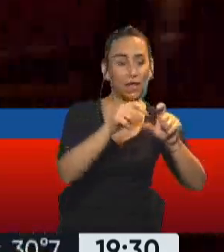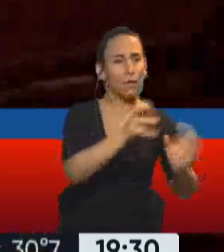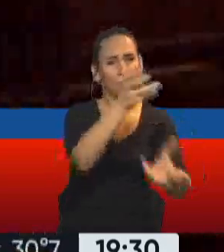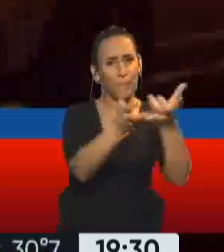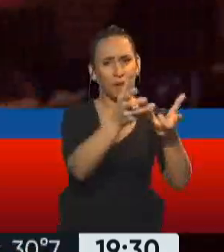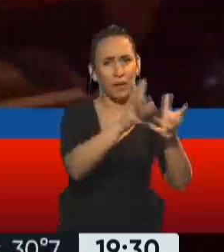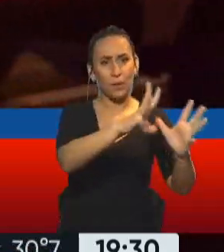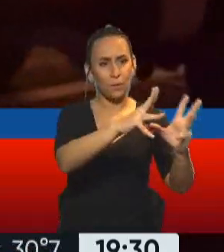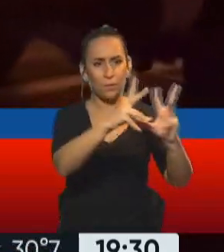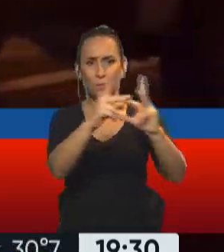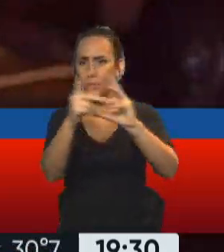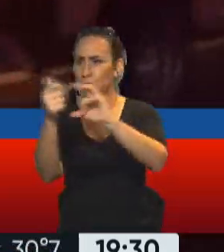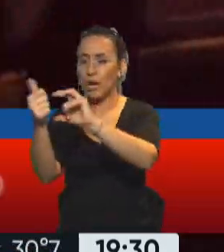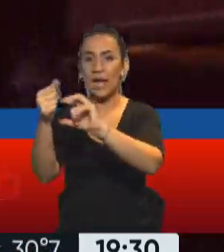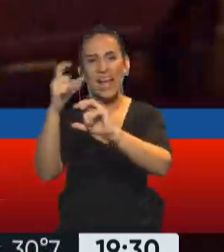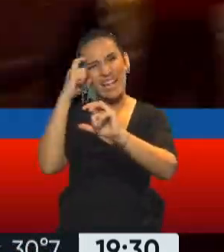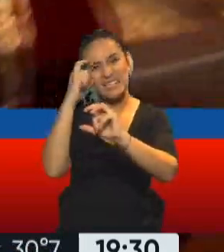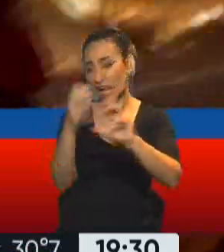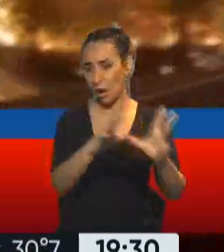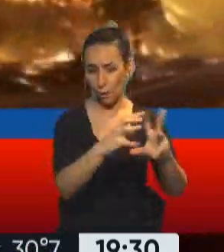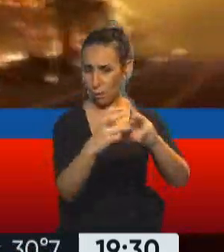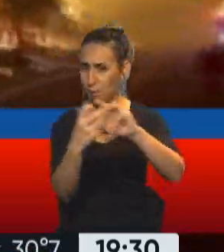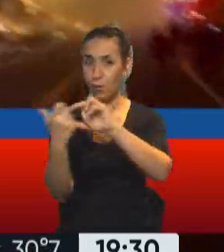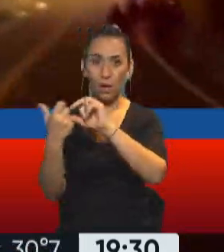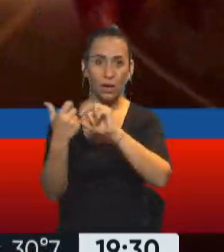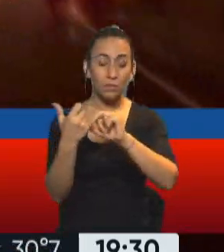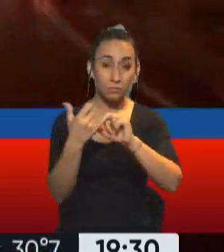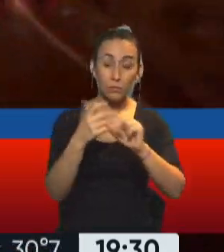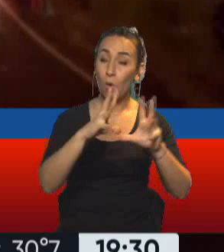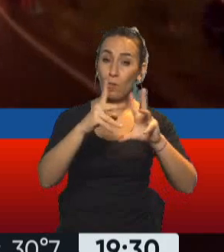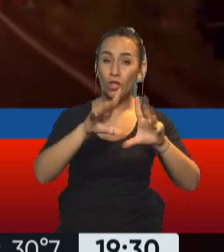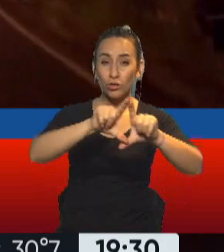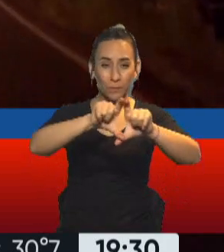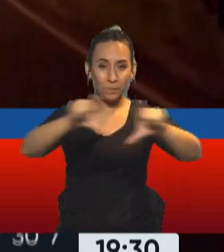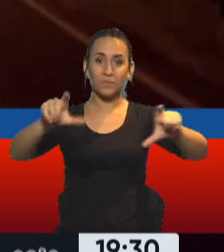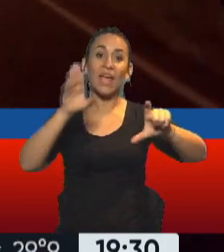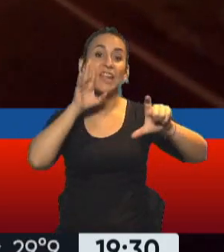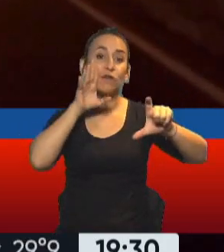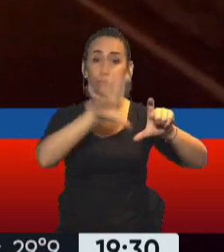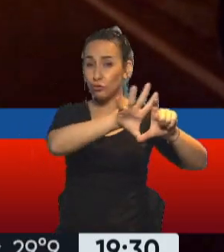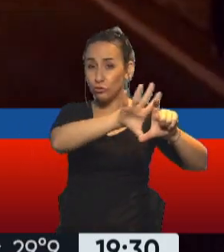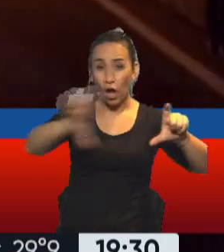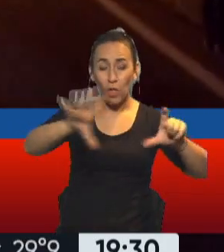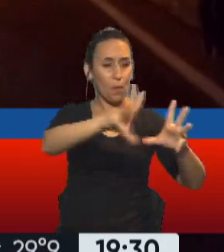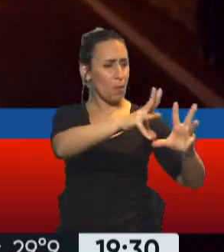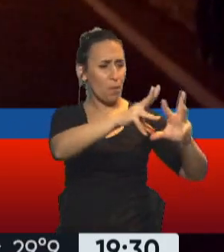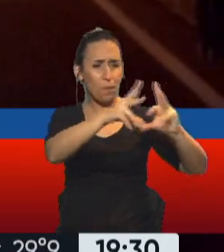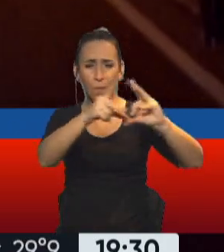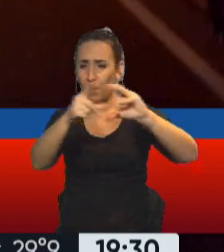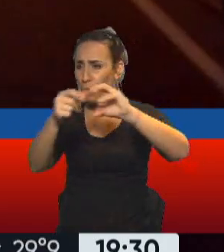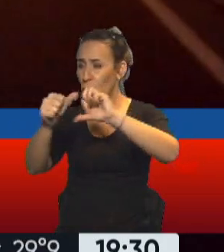muchísima extensión. Y fíjate cómo el humo llegó a cruzar todo el ancho del país hasta llegar a